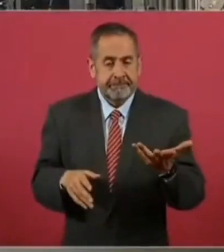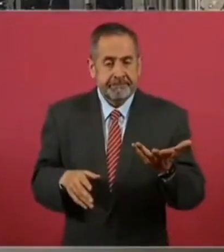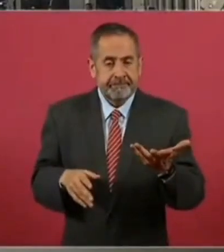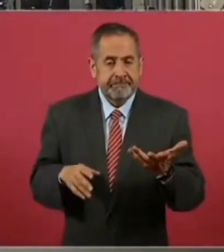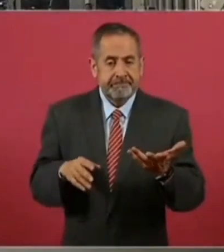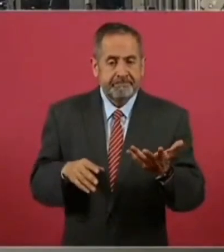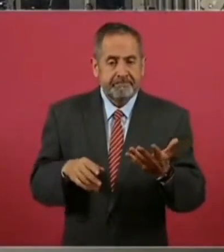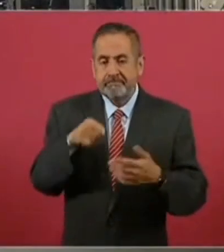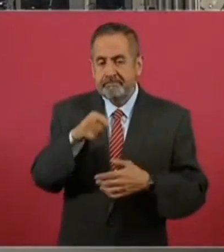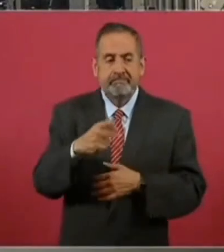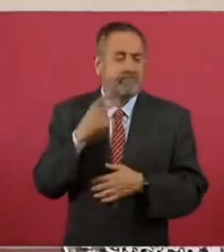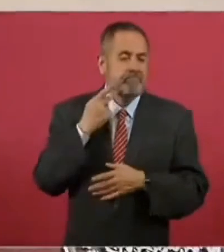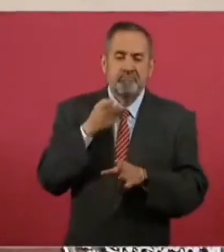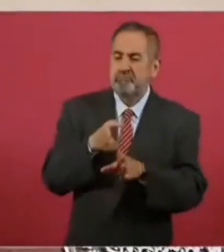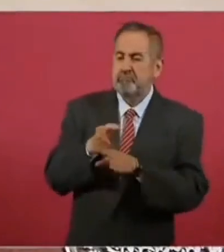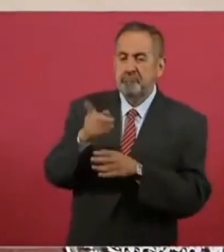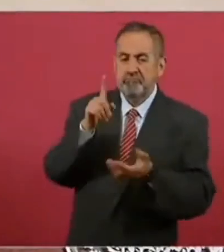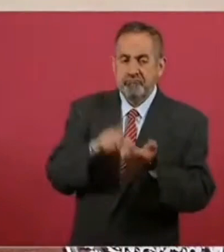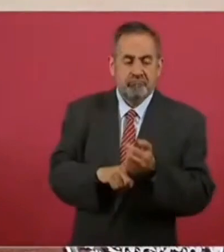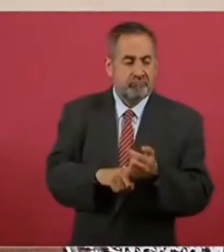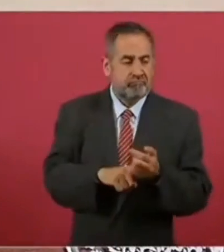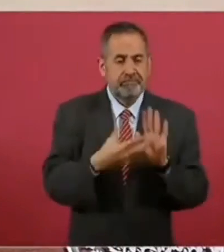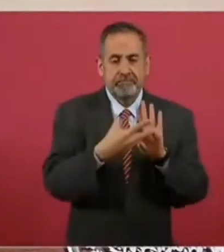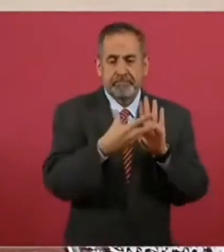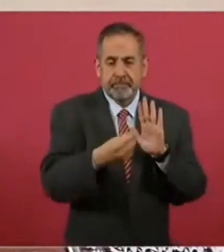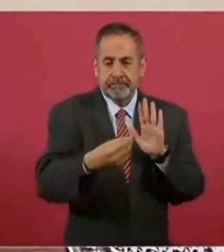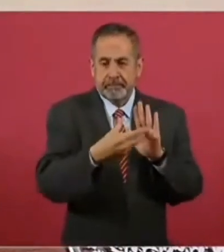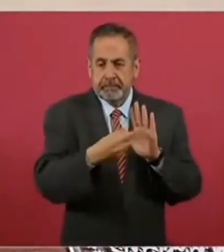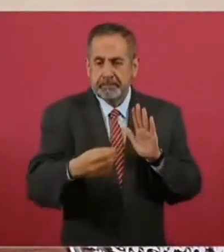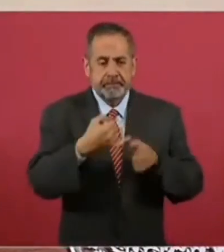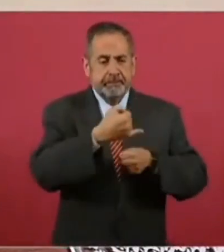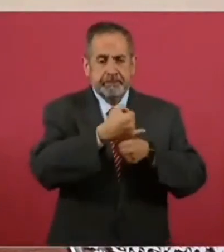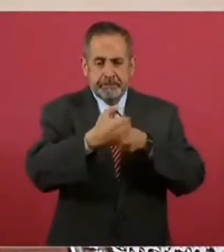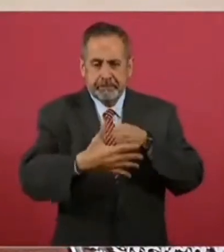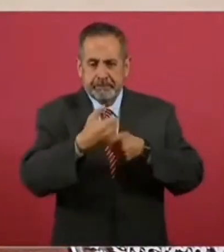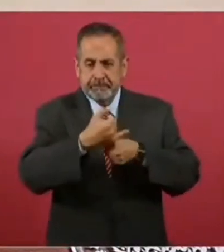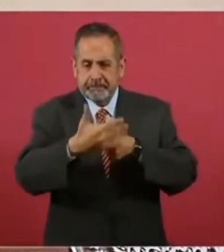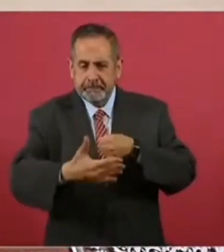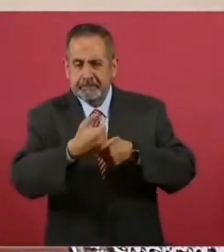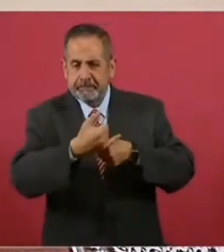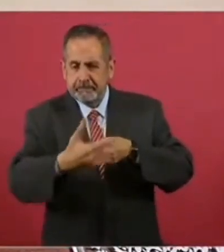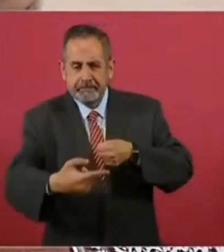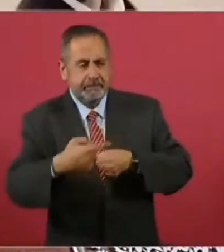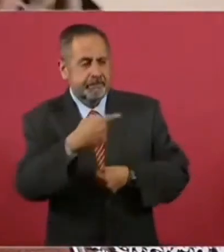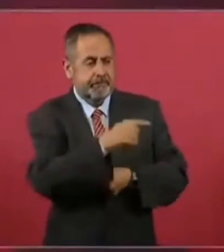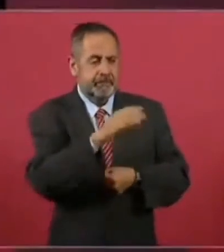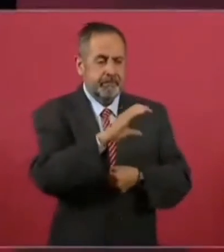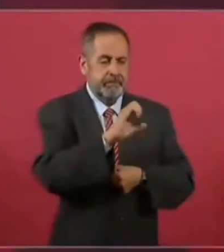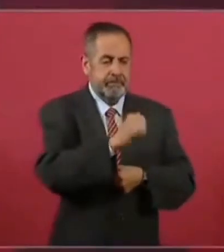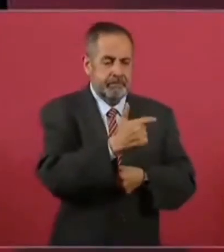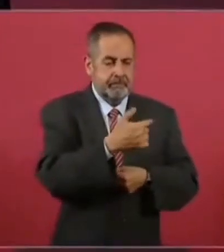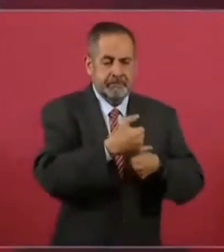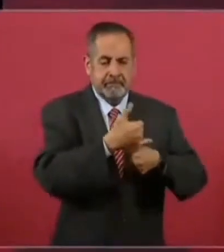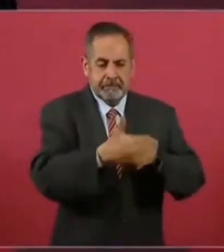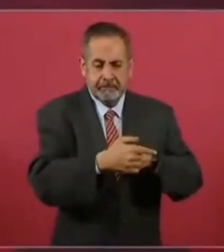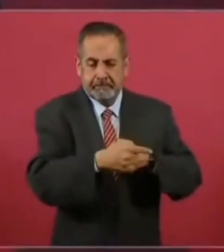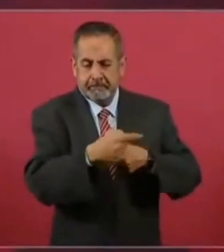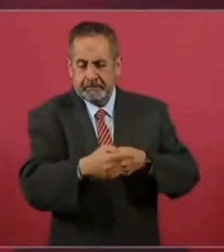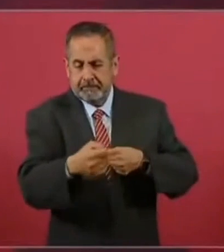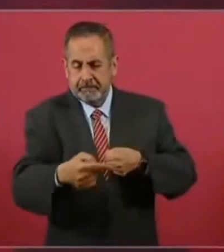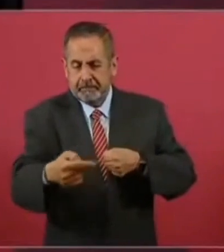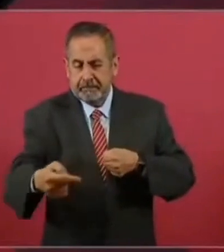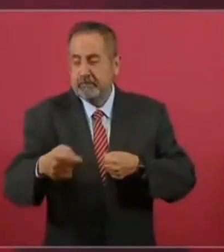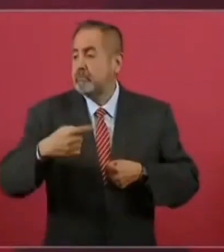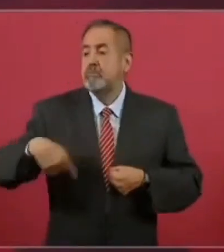la política, el salinismo como política, de seguir entregando bienes y bienes y